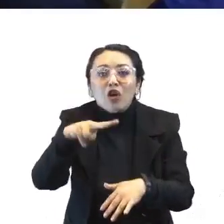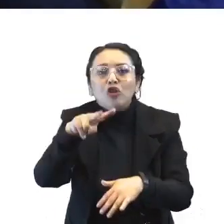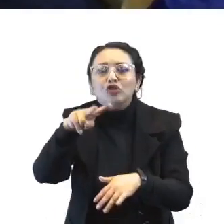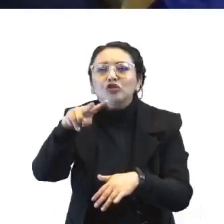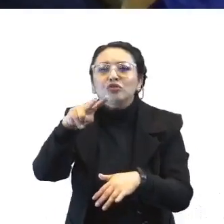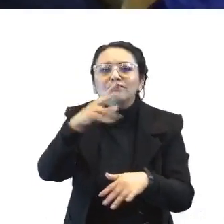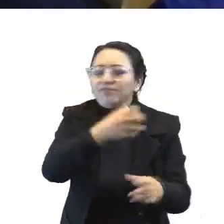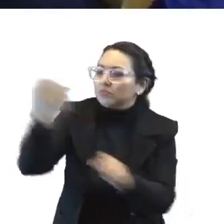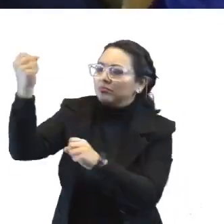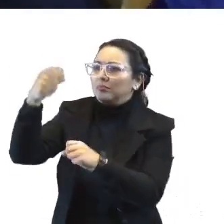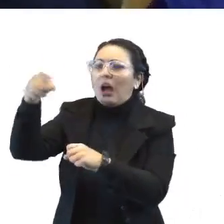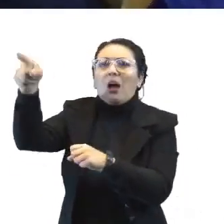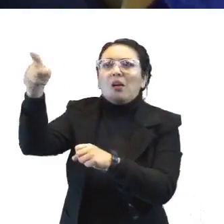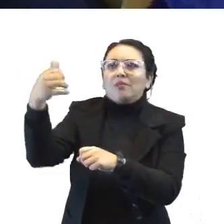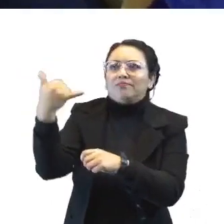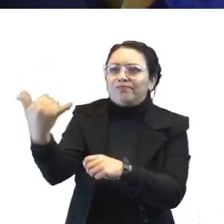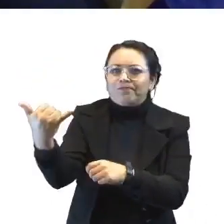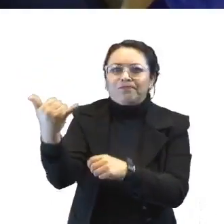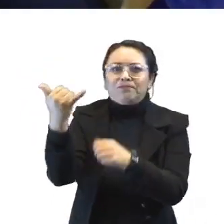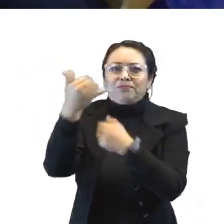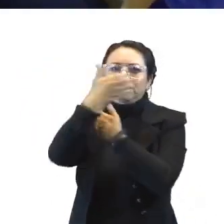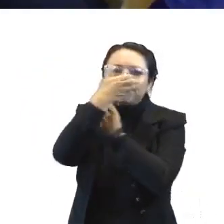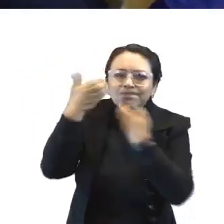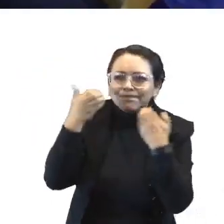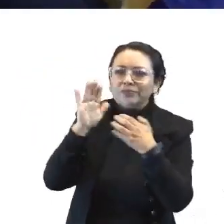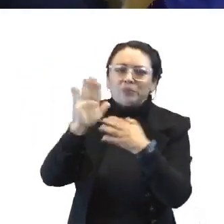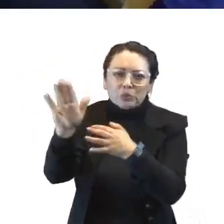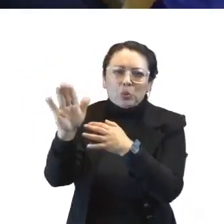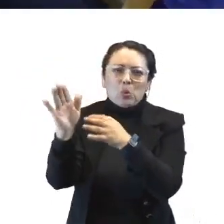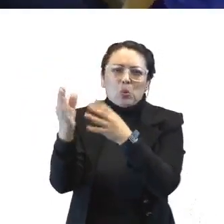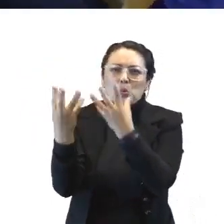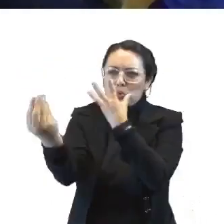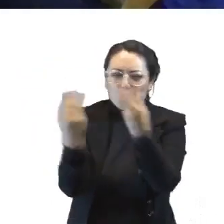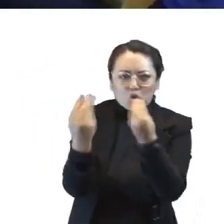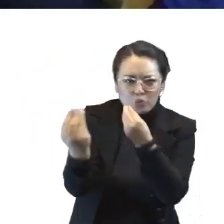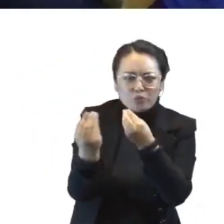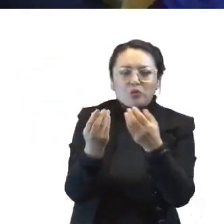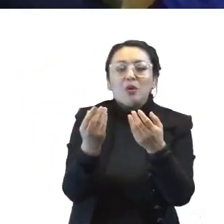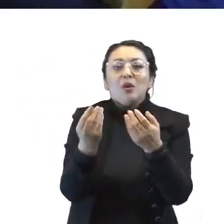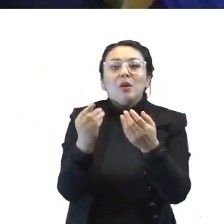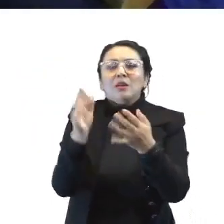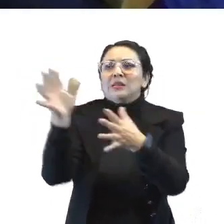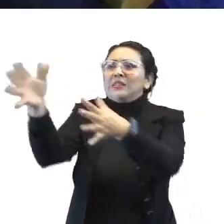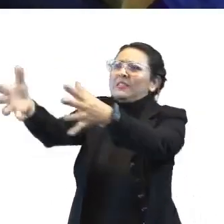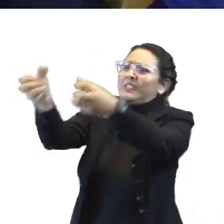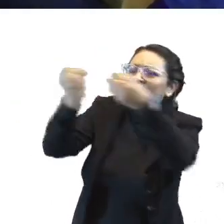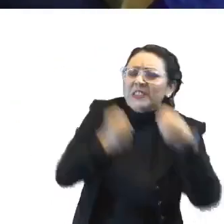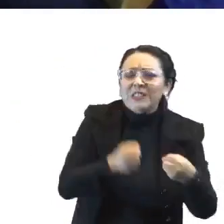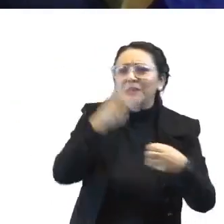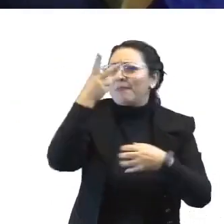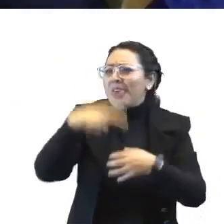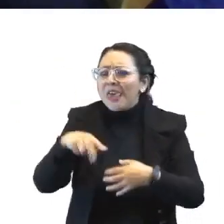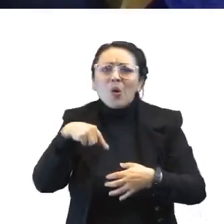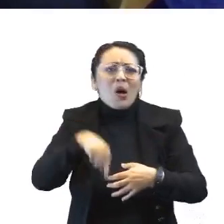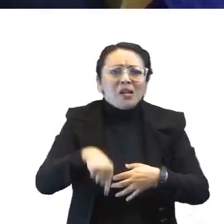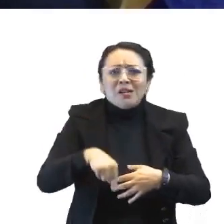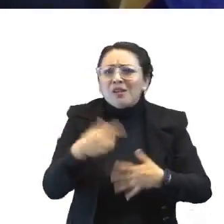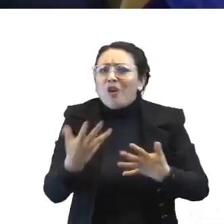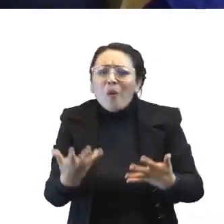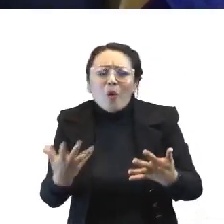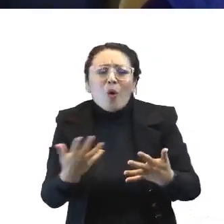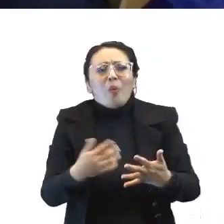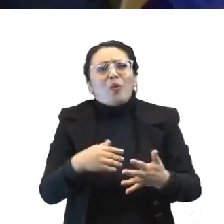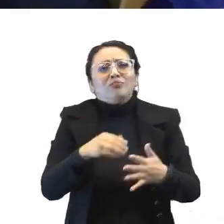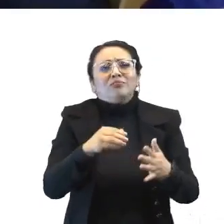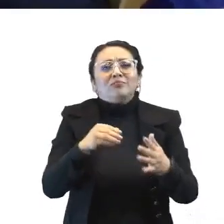otras veces huyendo. El desplazamiento forzado da cuenta, ¿sí?, de cómo las